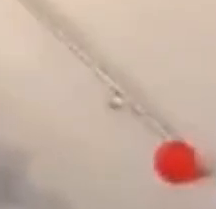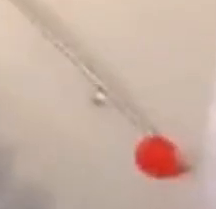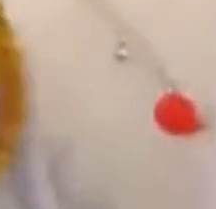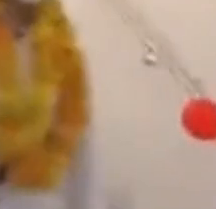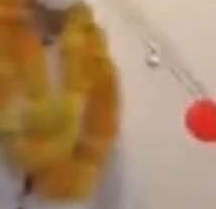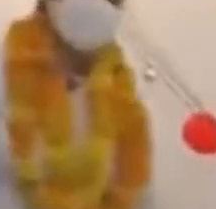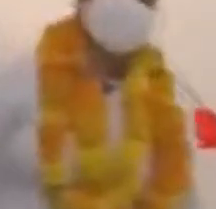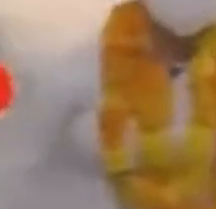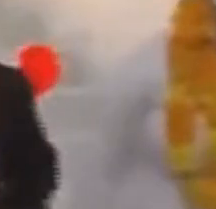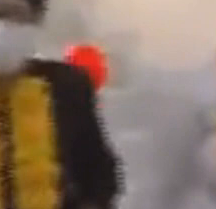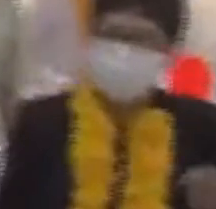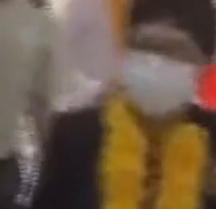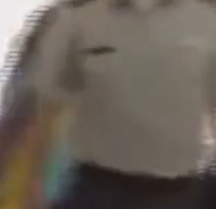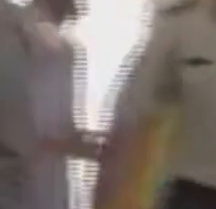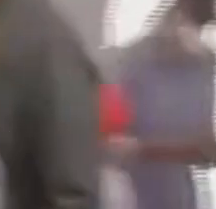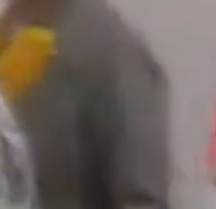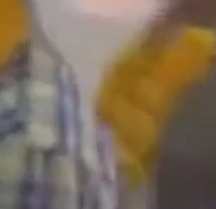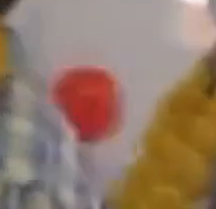Esta necesaria obra beneficiará a